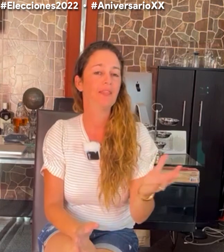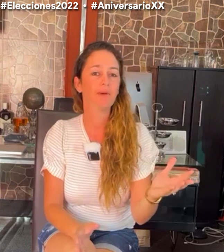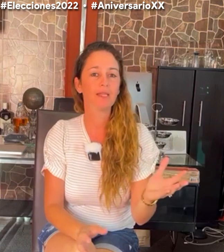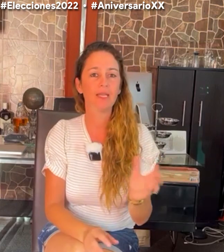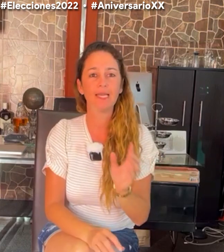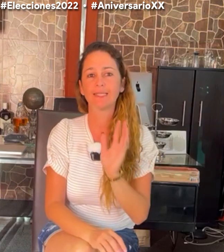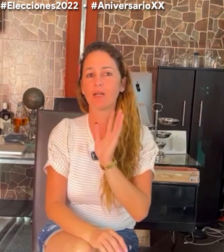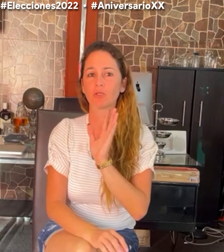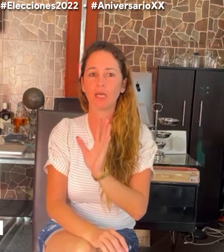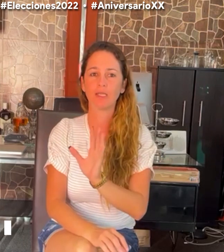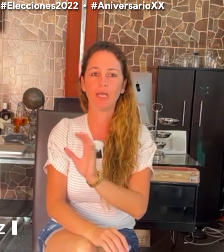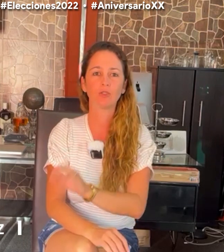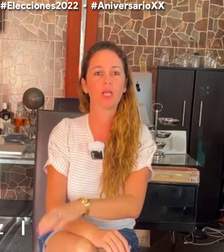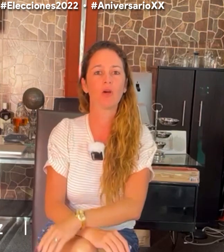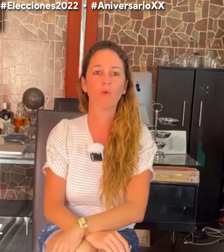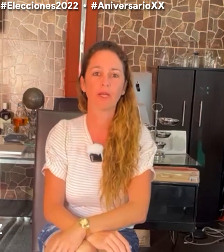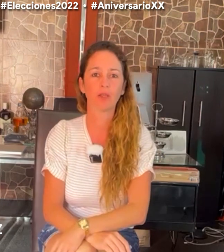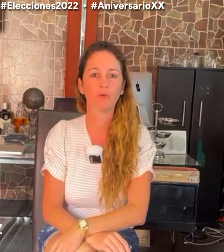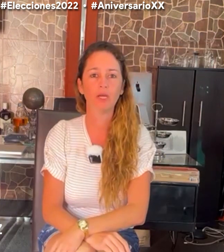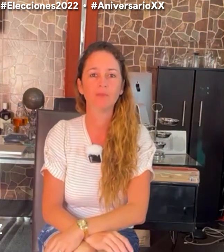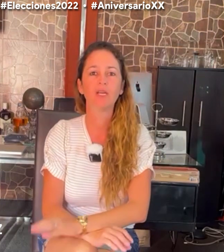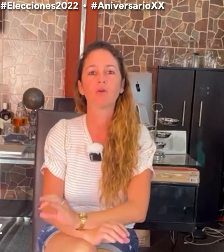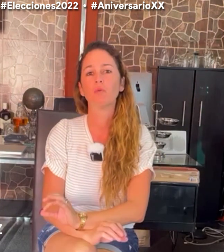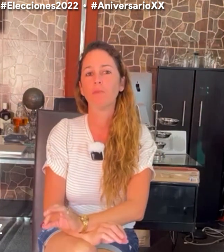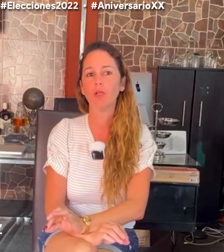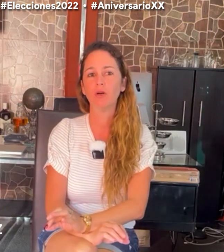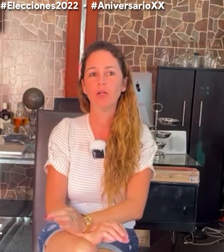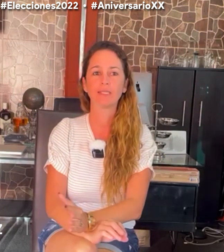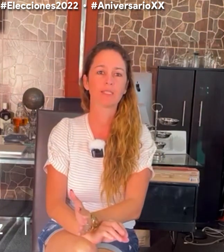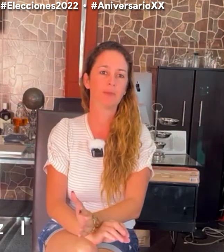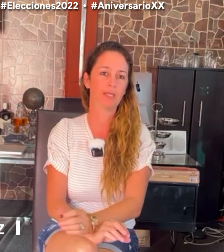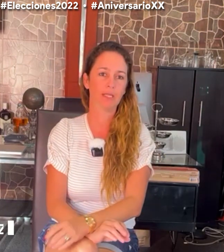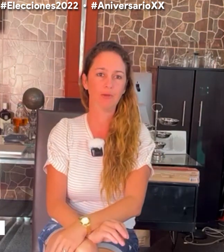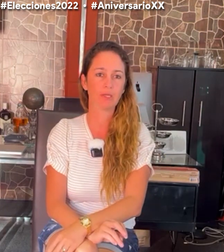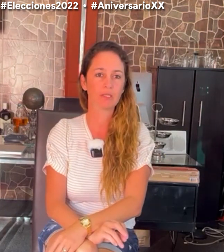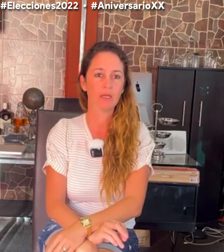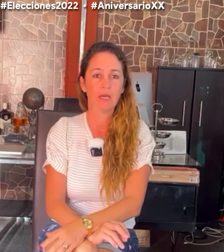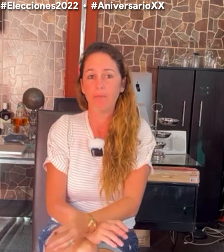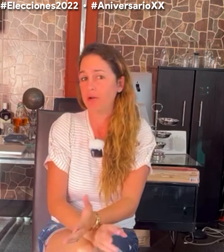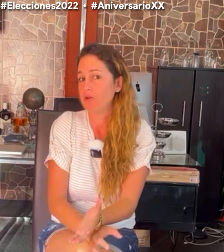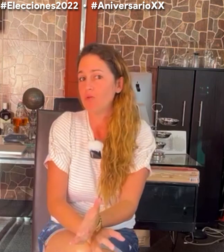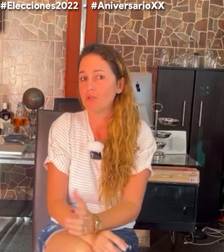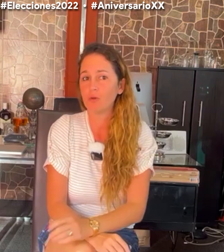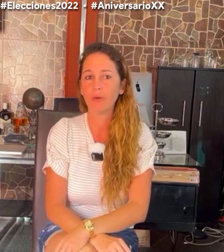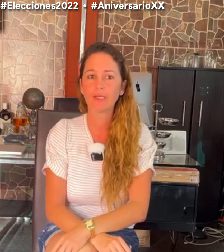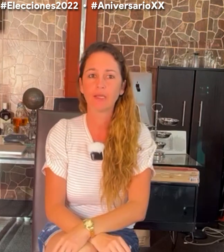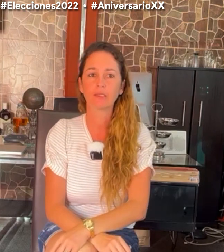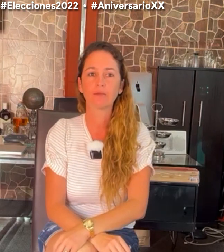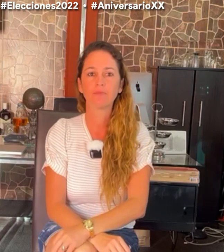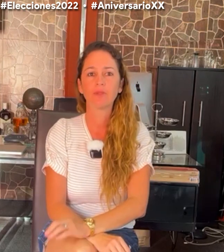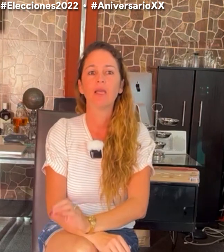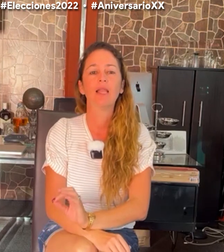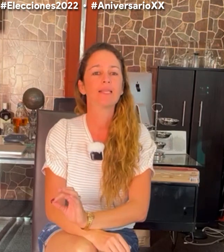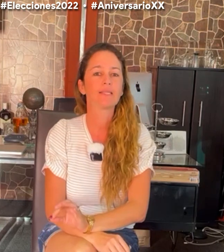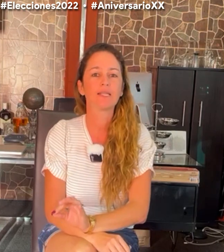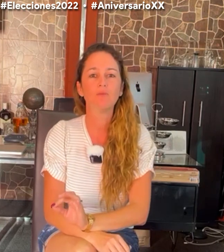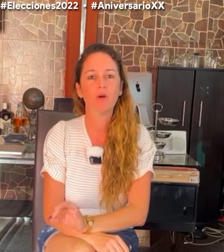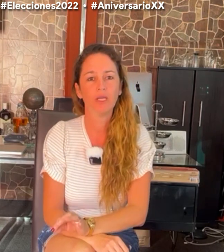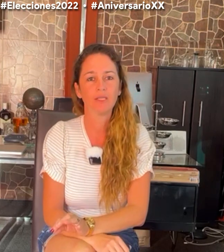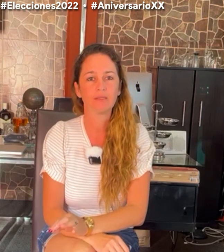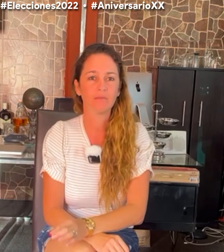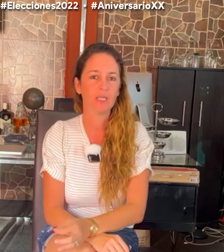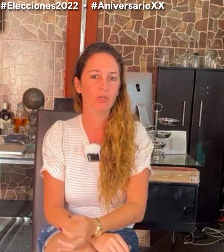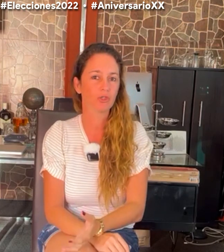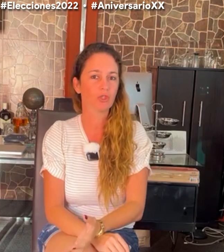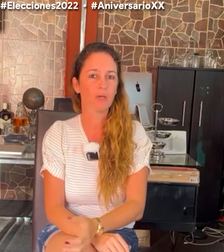el debate entre los candidatos a la gubernatura cumplió las expectativas pero no hubo sorpresas las tres